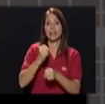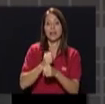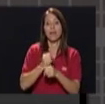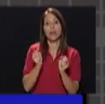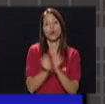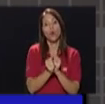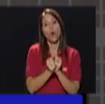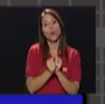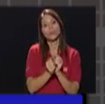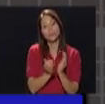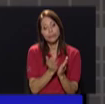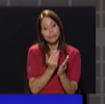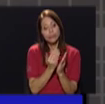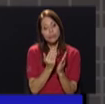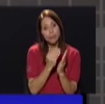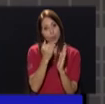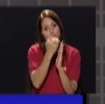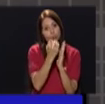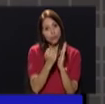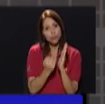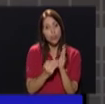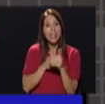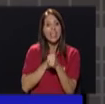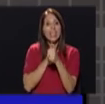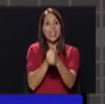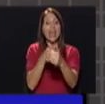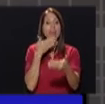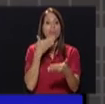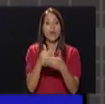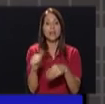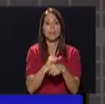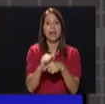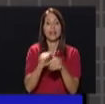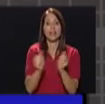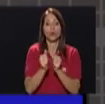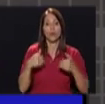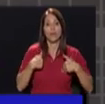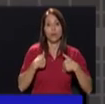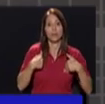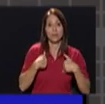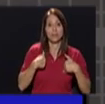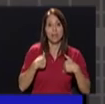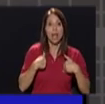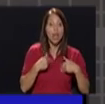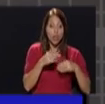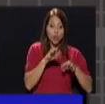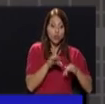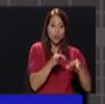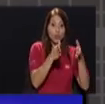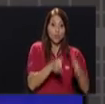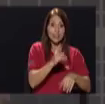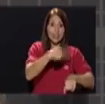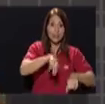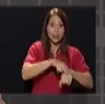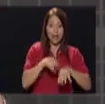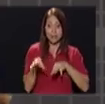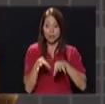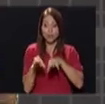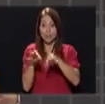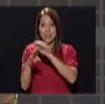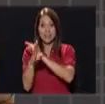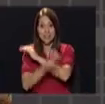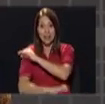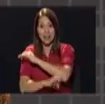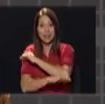guía más o menos una guía de buenas prácticas con la fauna silvestre, para que todos los turistas, tanto nacionales como extranjeros,